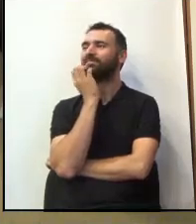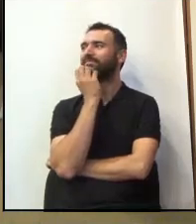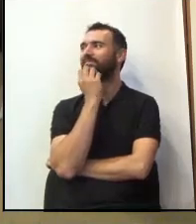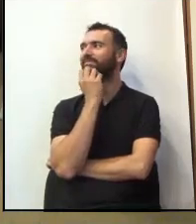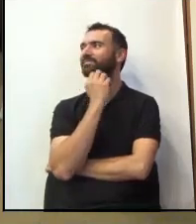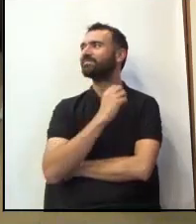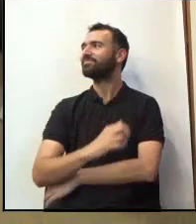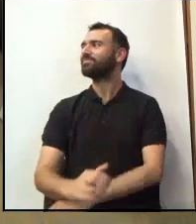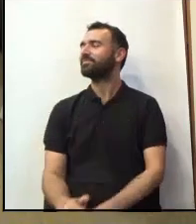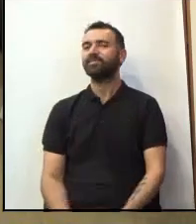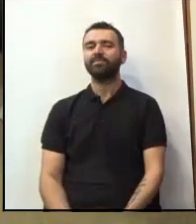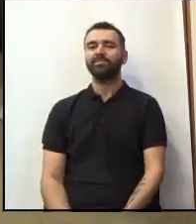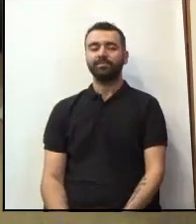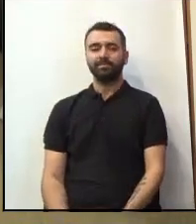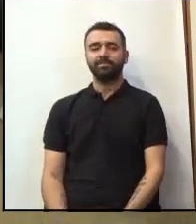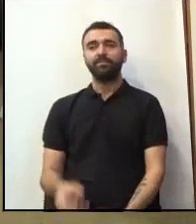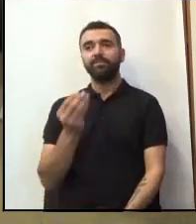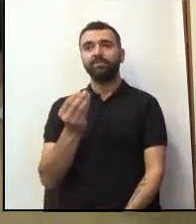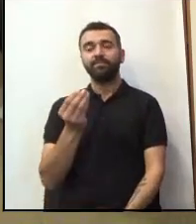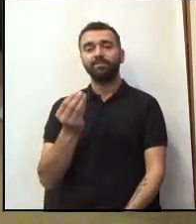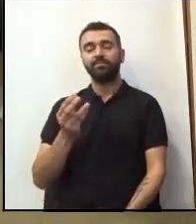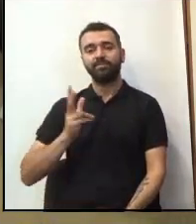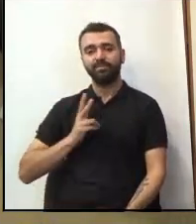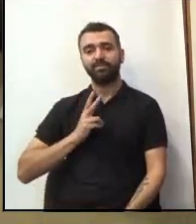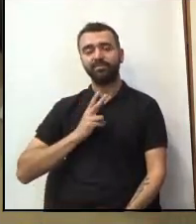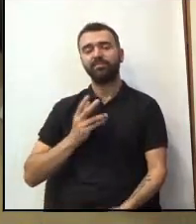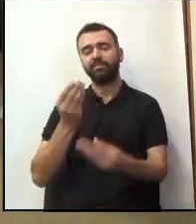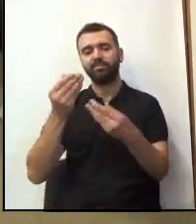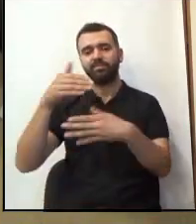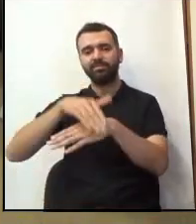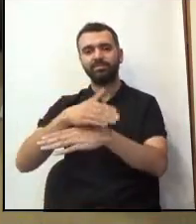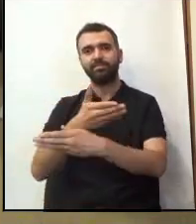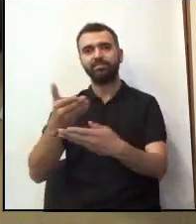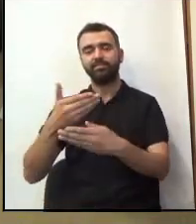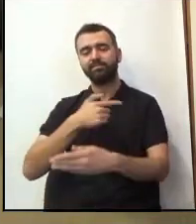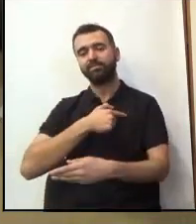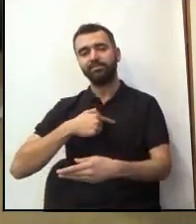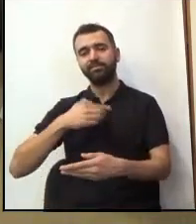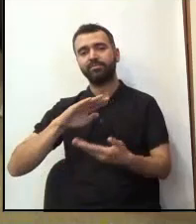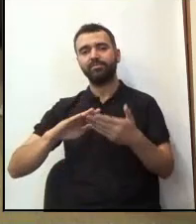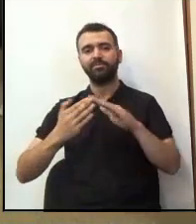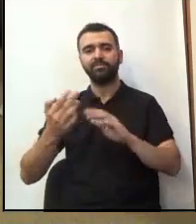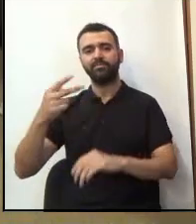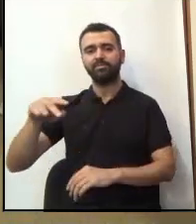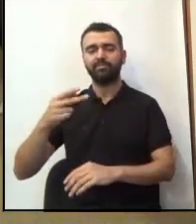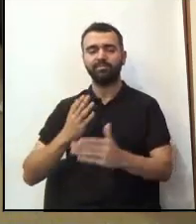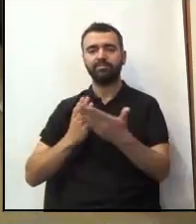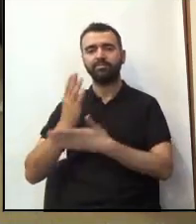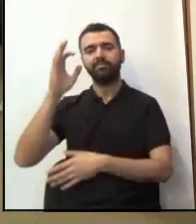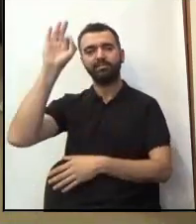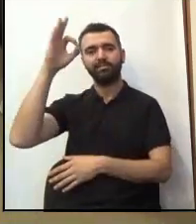Sí. Bueno, estimados, estimadas, muy buenas tardes. En nombre de la comunidad de Ñuñoa se da inicio a la